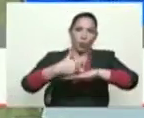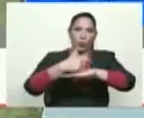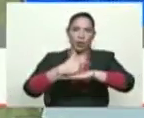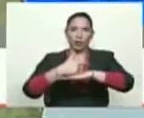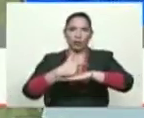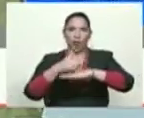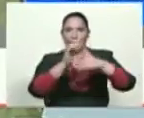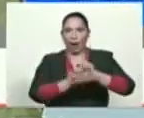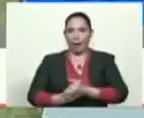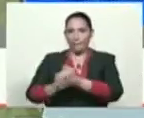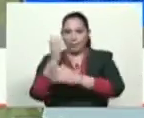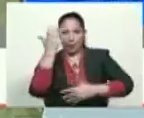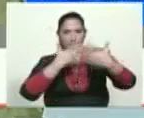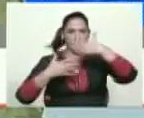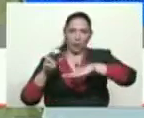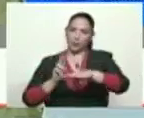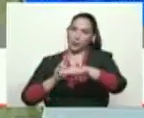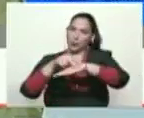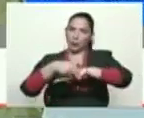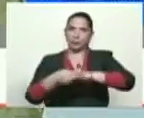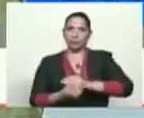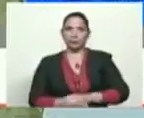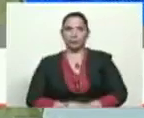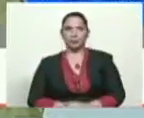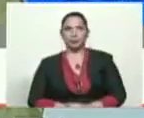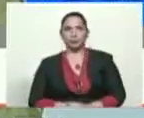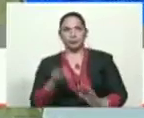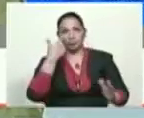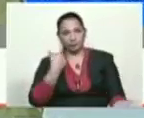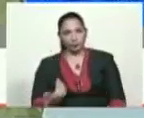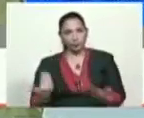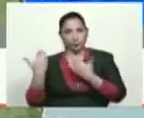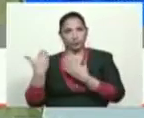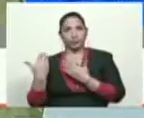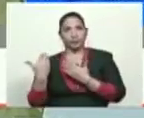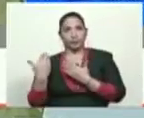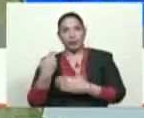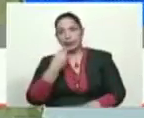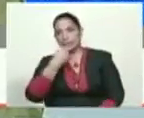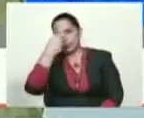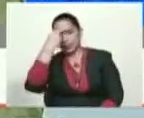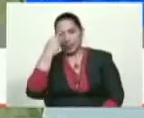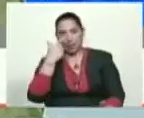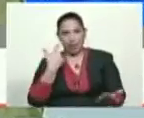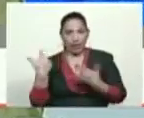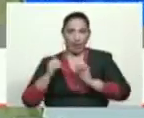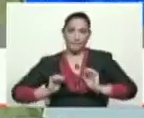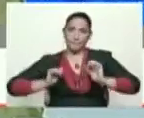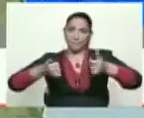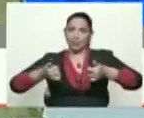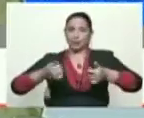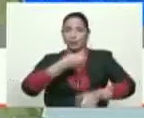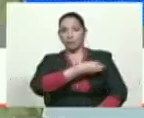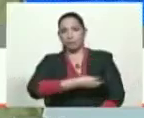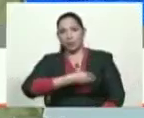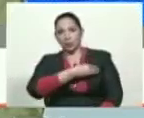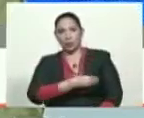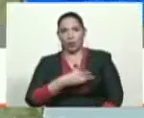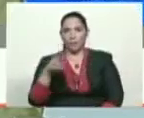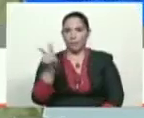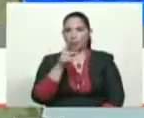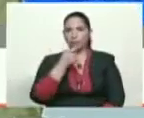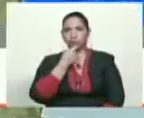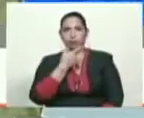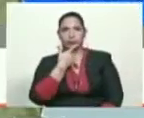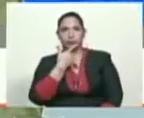compañero héctor rodríguez castro él está en los teques arrancando la misión venezuela bella